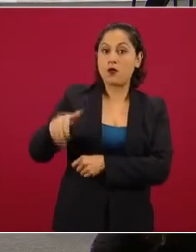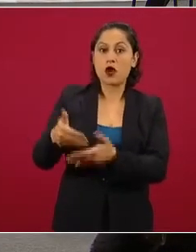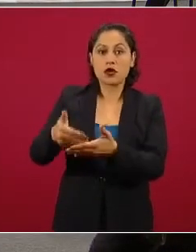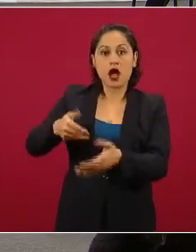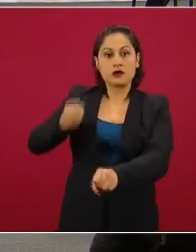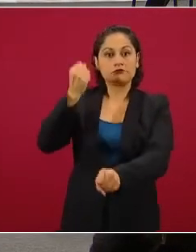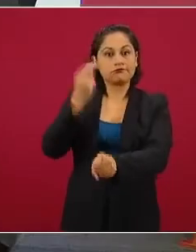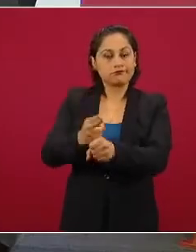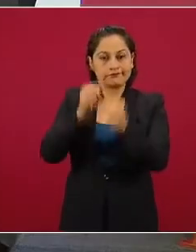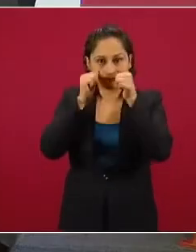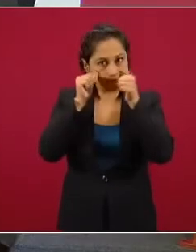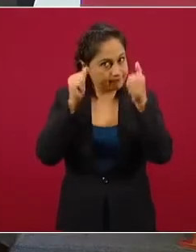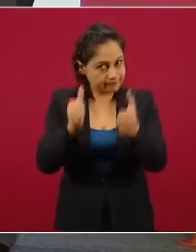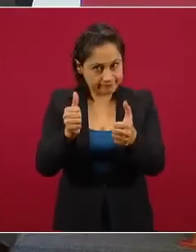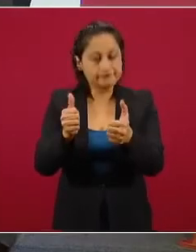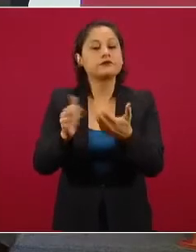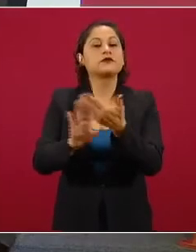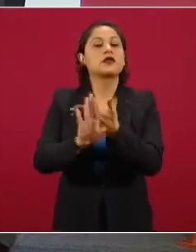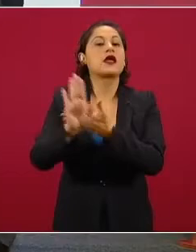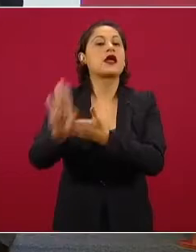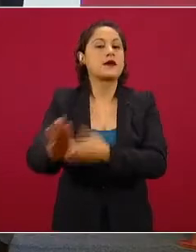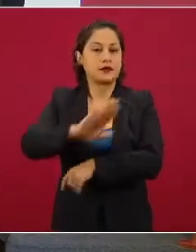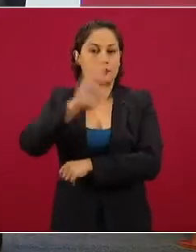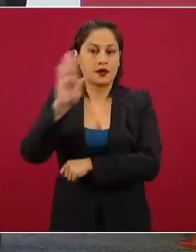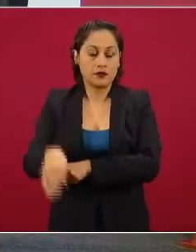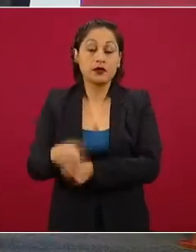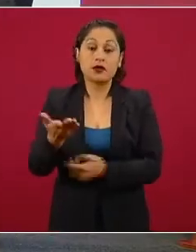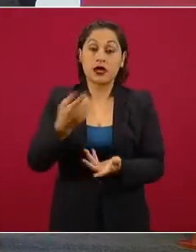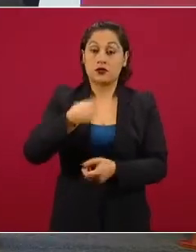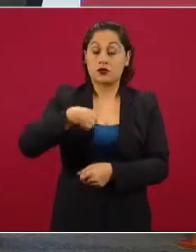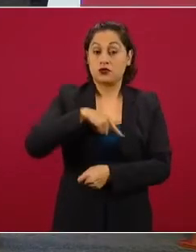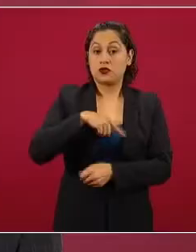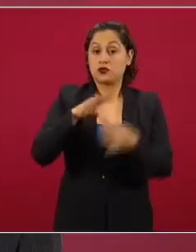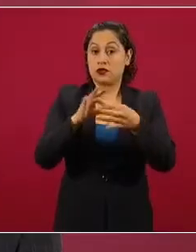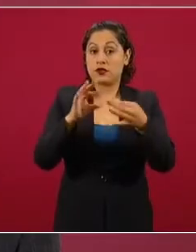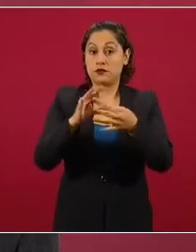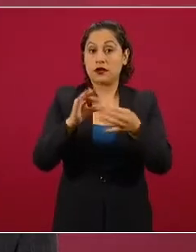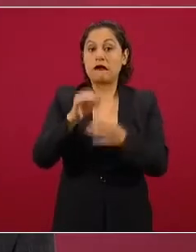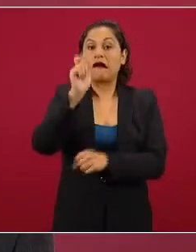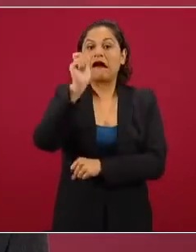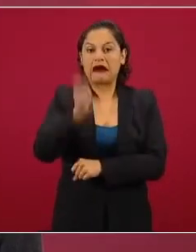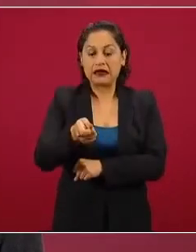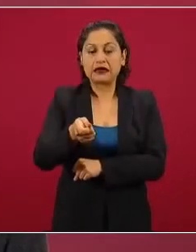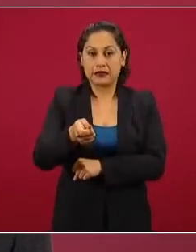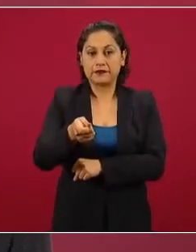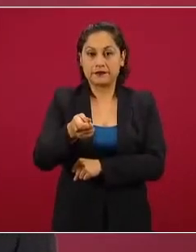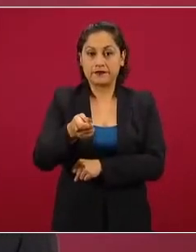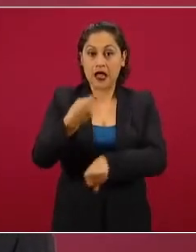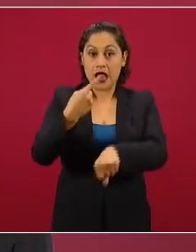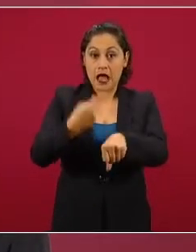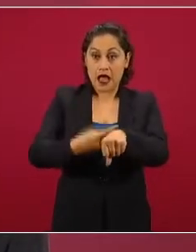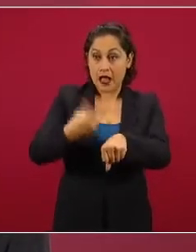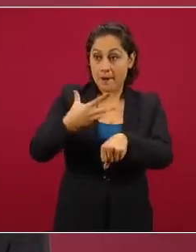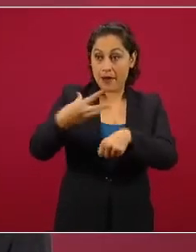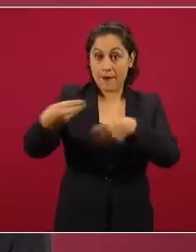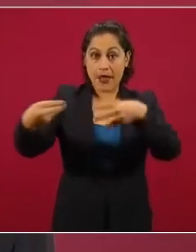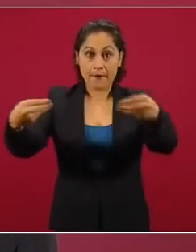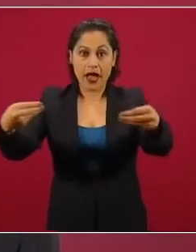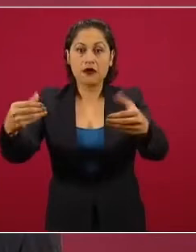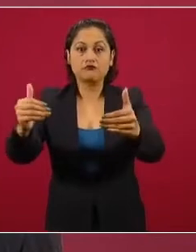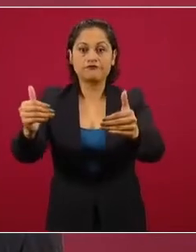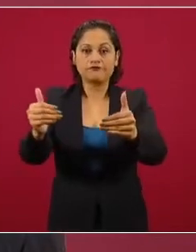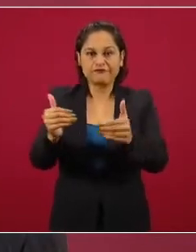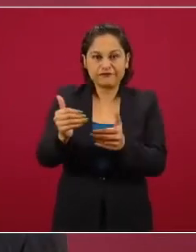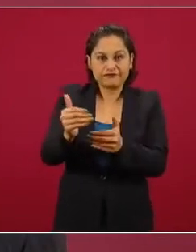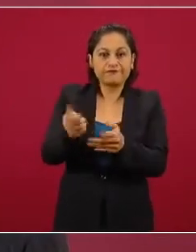destacado, lo más importante es, además de interrumpir la transmisión o suspender la eficiencia o reducir la